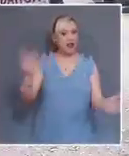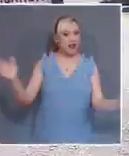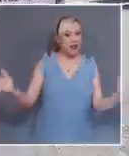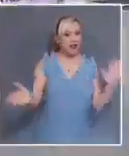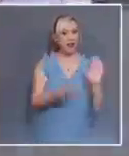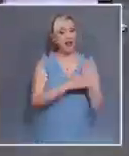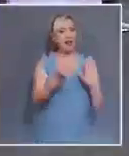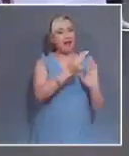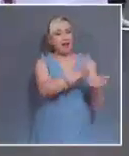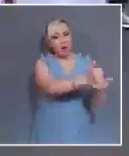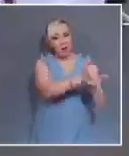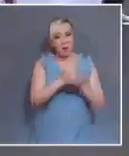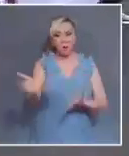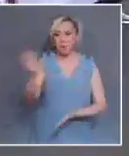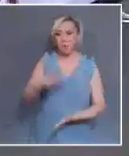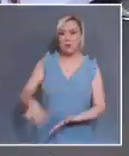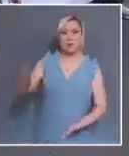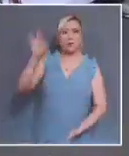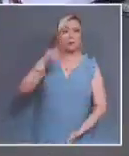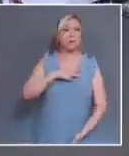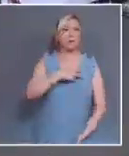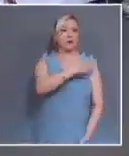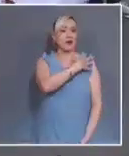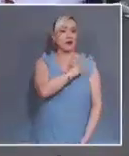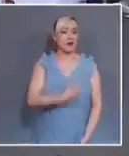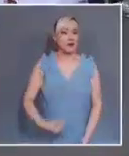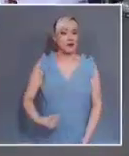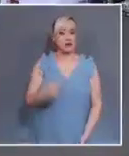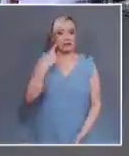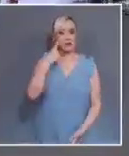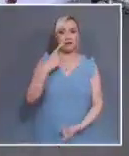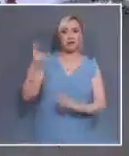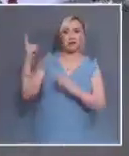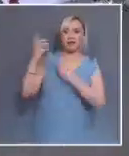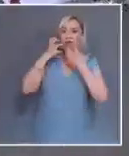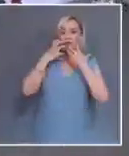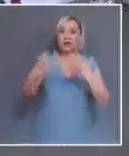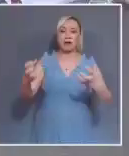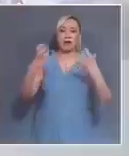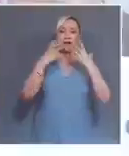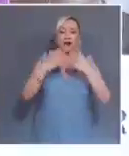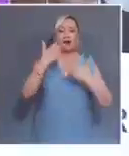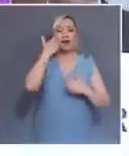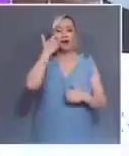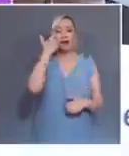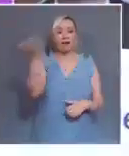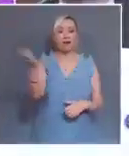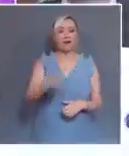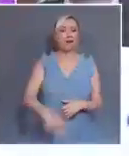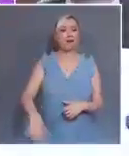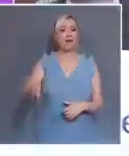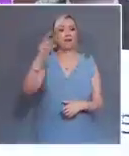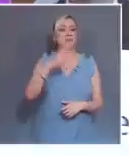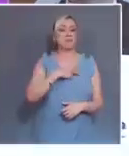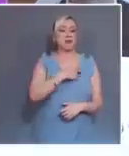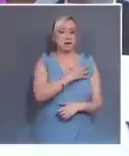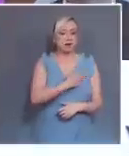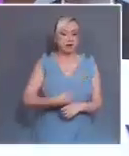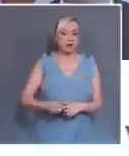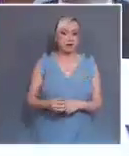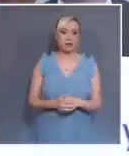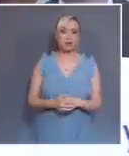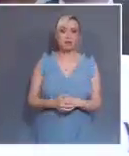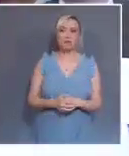familiares. Presentación con vida y castigo a los culpables. Las madres que han encontrado a sus